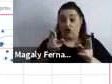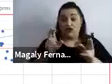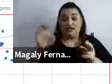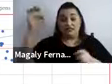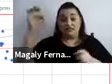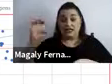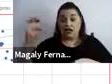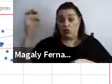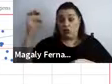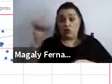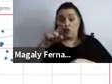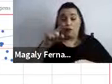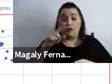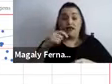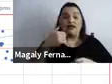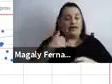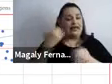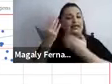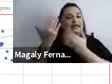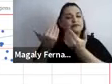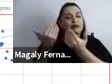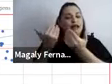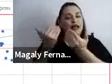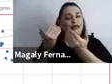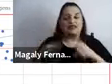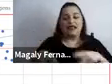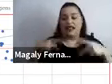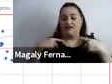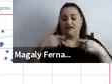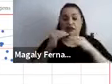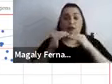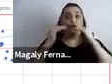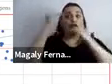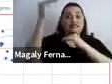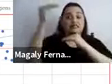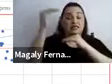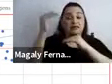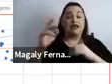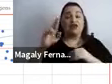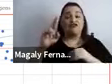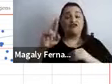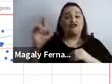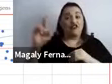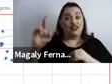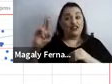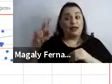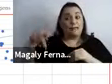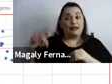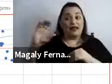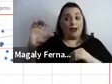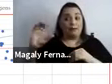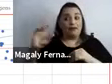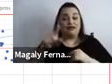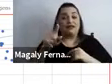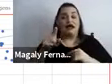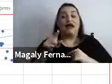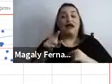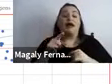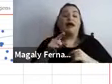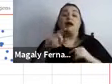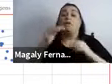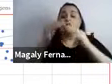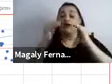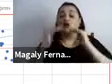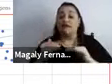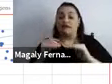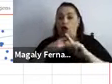que tienen esperanza de vida por encima de la media, pero con rentas per cápita no acumuladoras, rentas per cápita por debajo